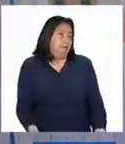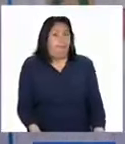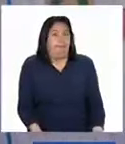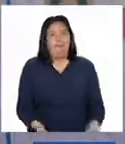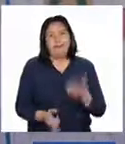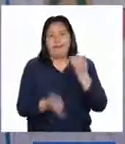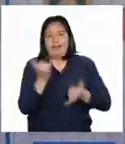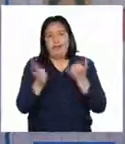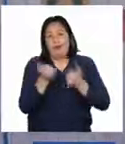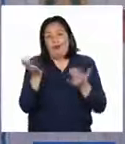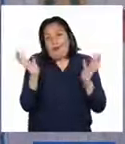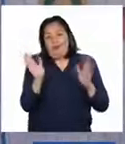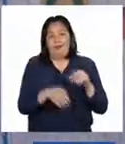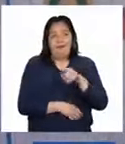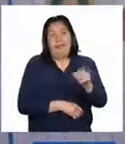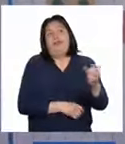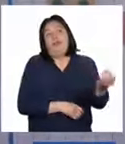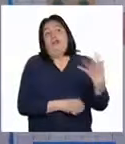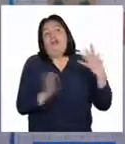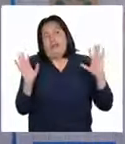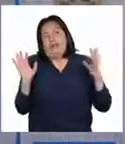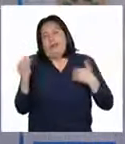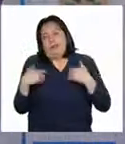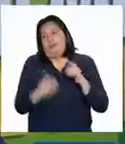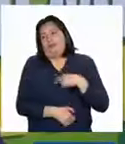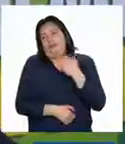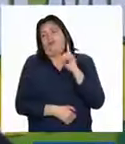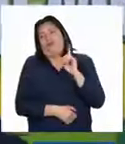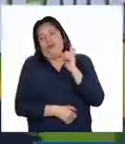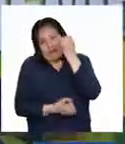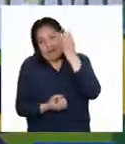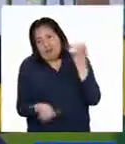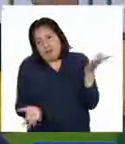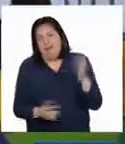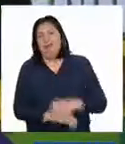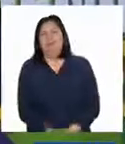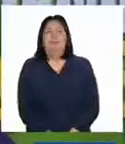Bueno, la última vez, solamente para que no digan que no hice caso.